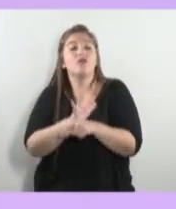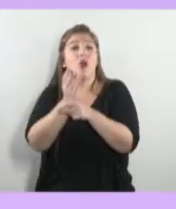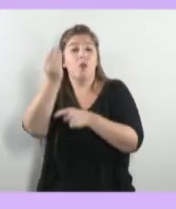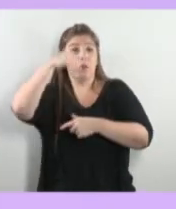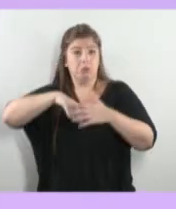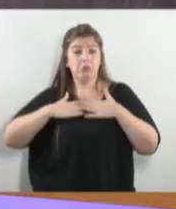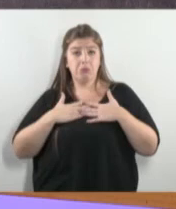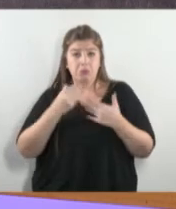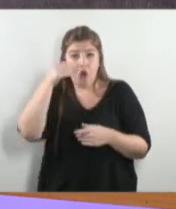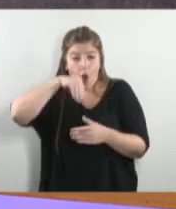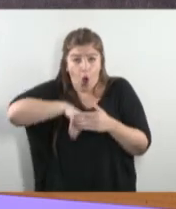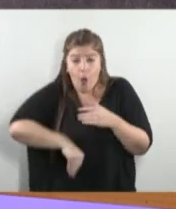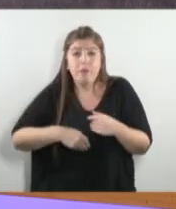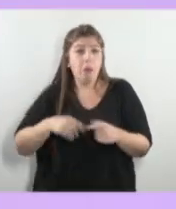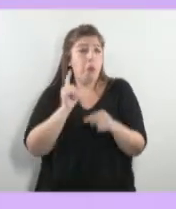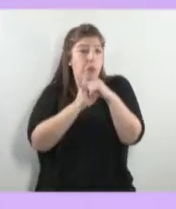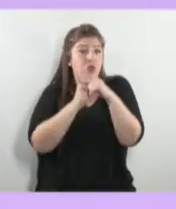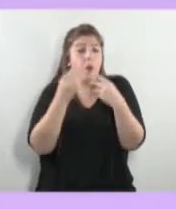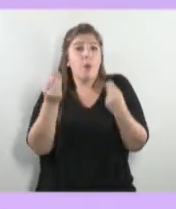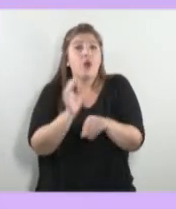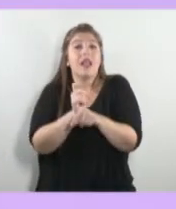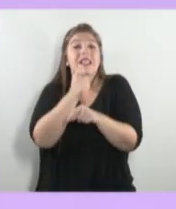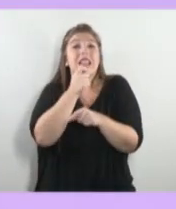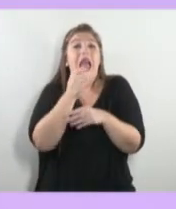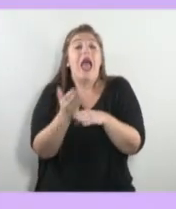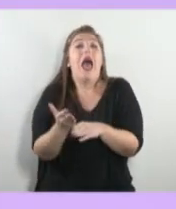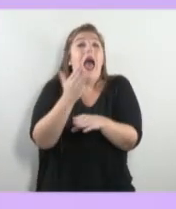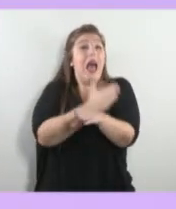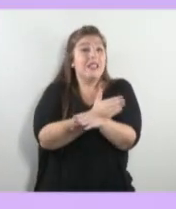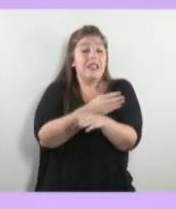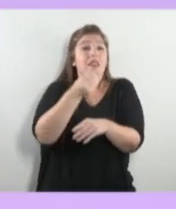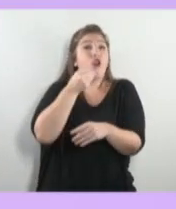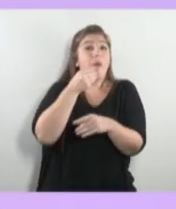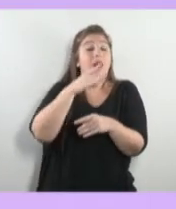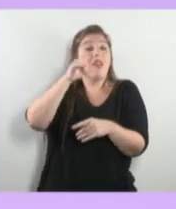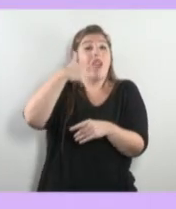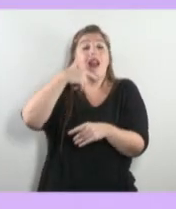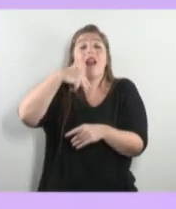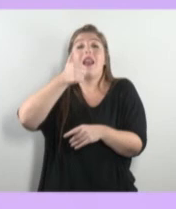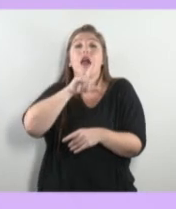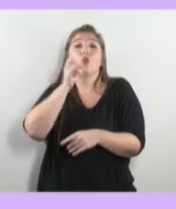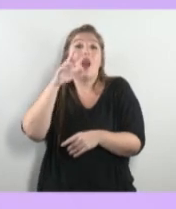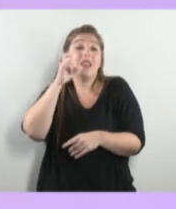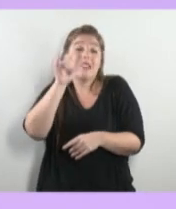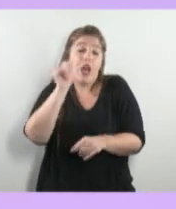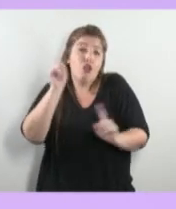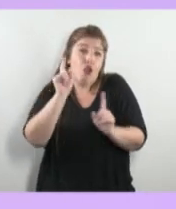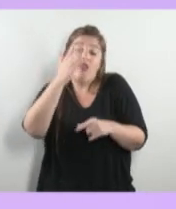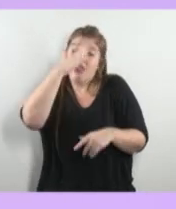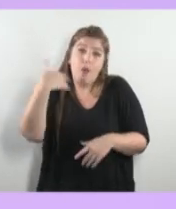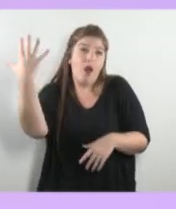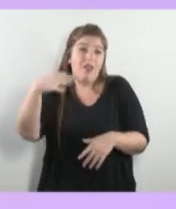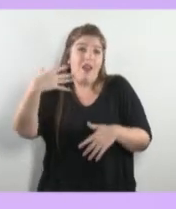es positivo, porque lo que no se desnaturalice antes de comerlo lo va a hacer el sistema digestivo, el estómago, con la producción de ácido